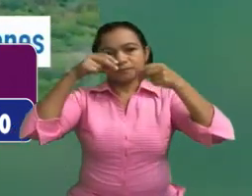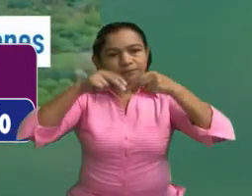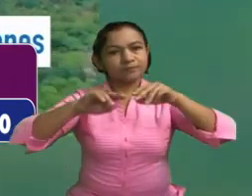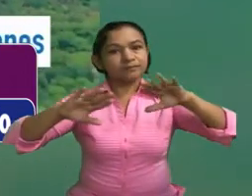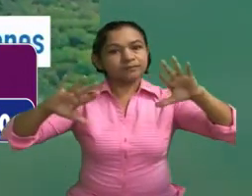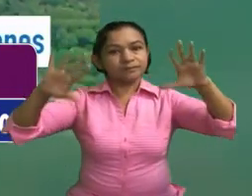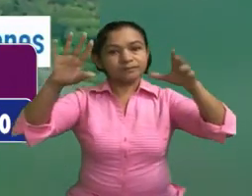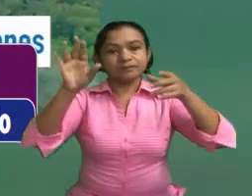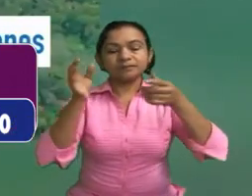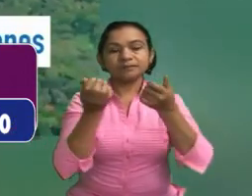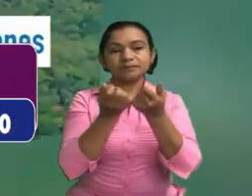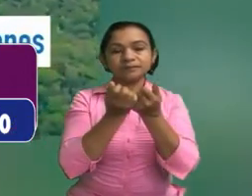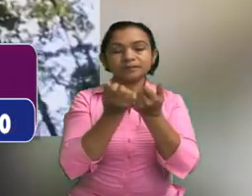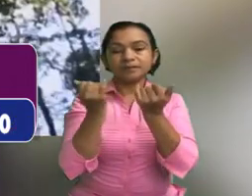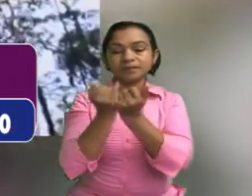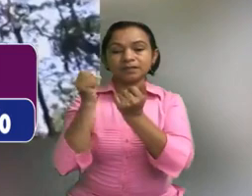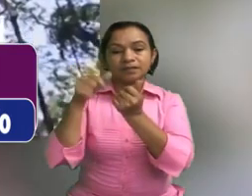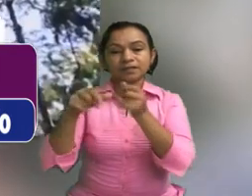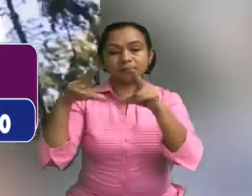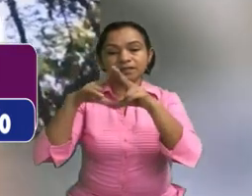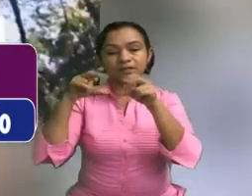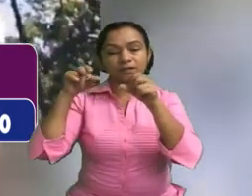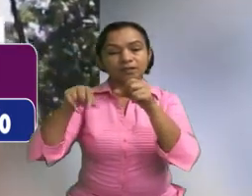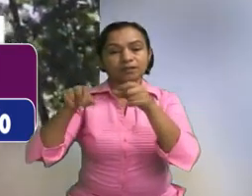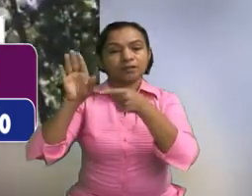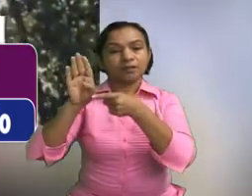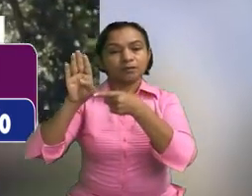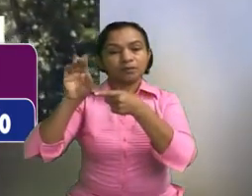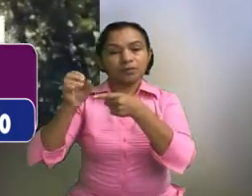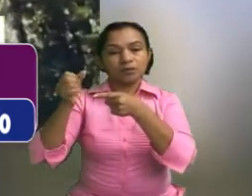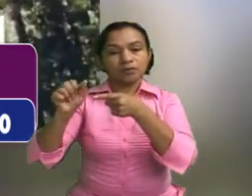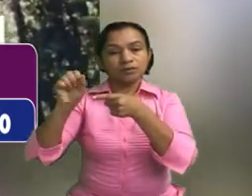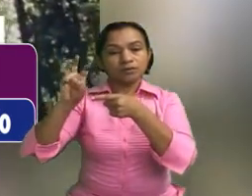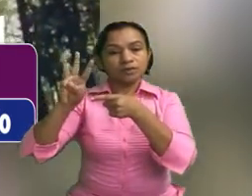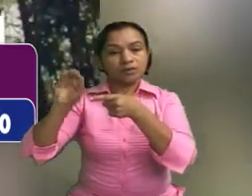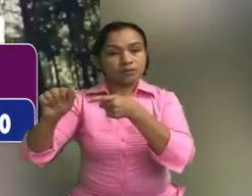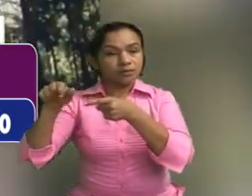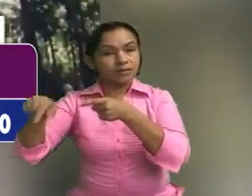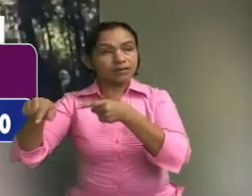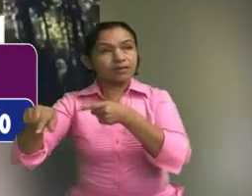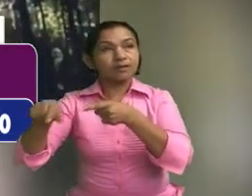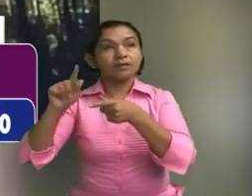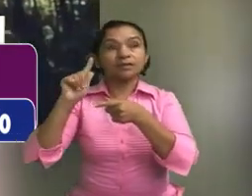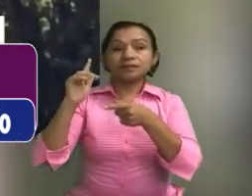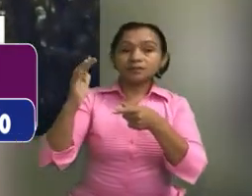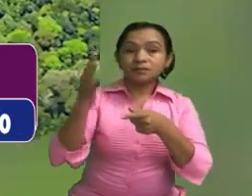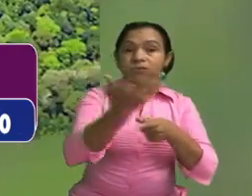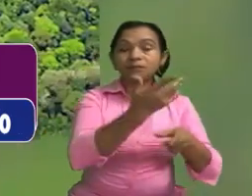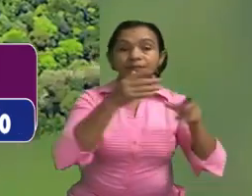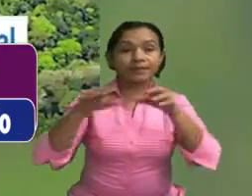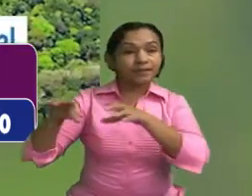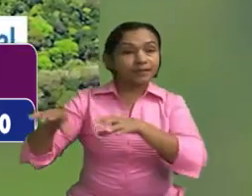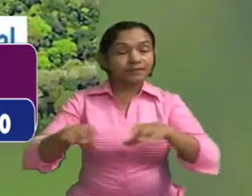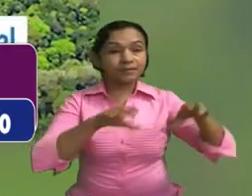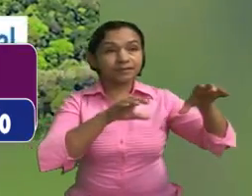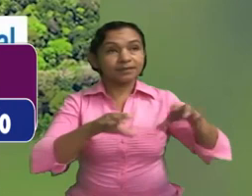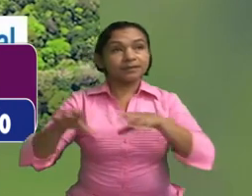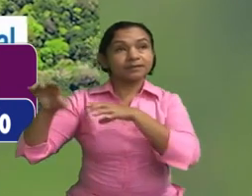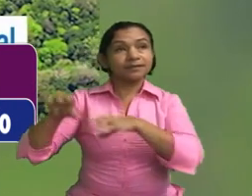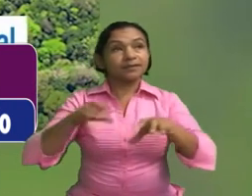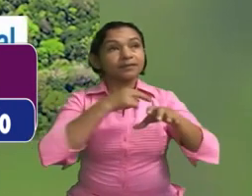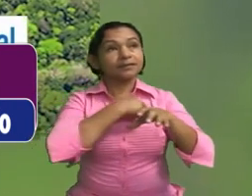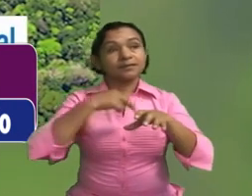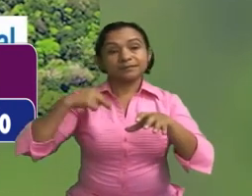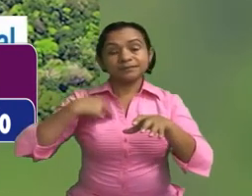ellas es la reserva de biosfera de Bosaguas. Dentro de todas las acciones que se vienen desarrollando en el marco del,